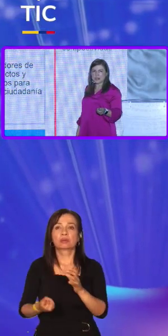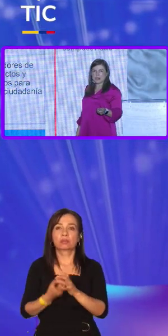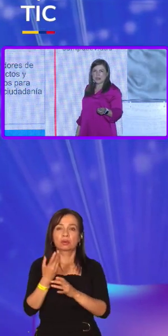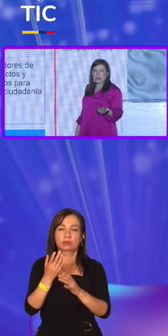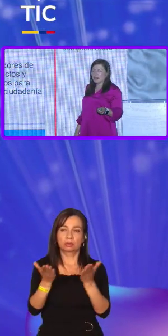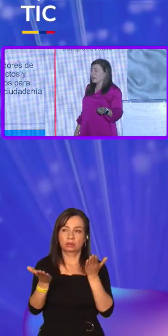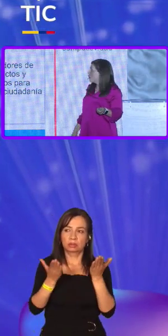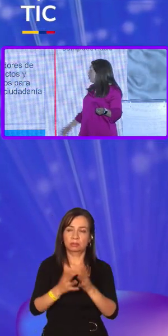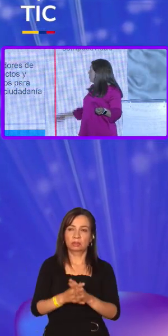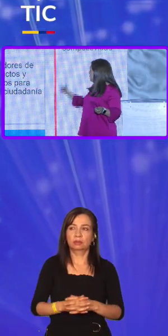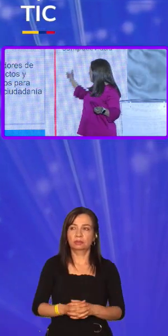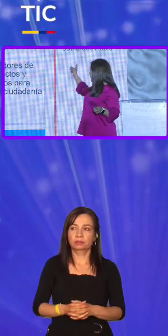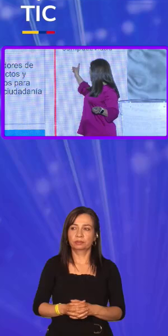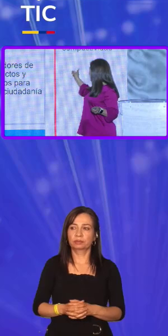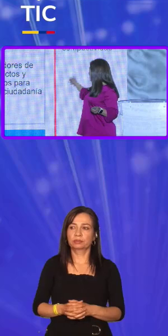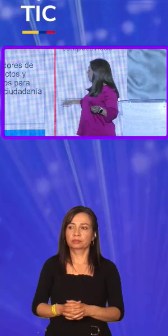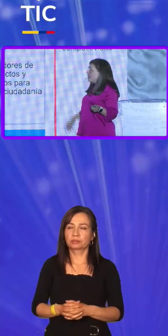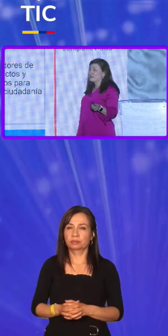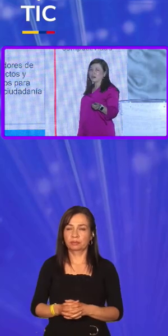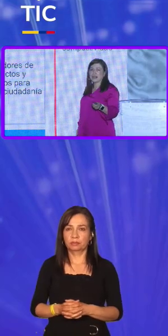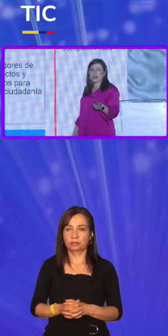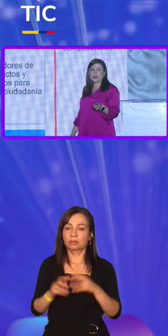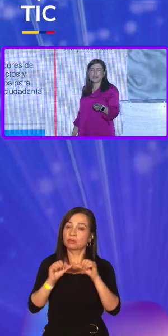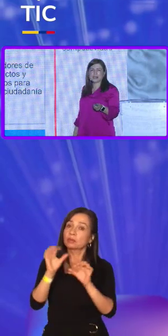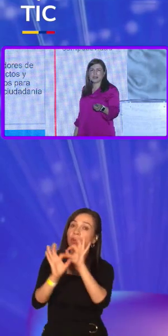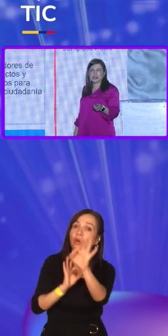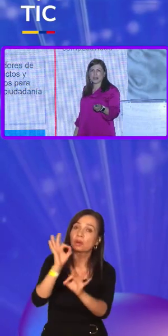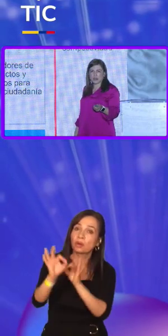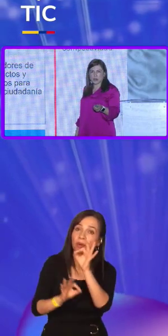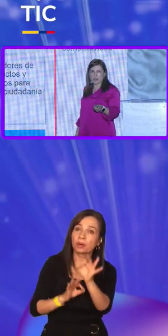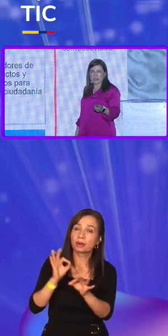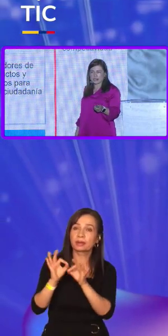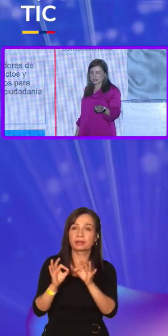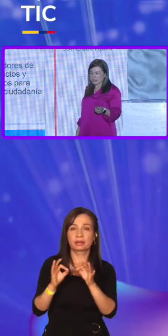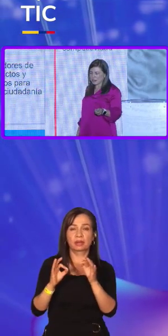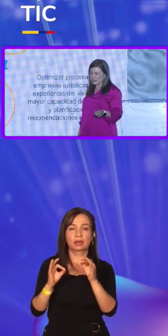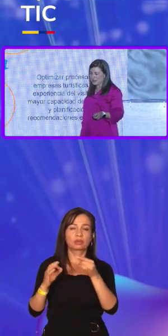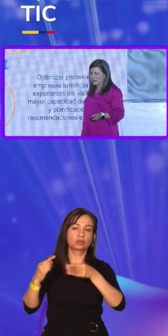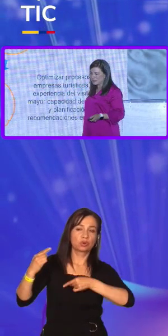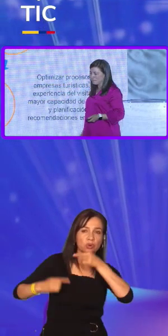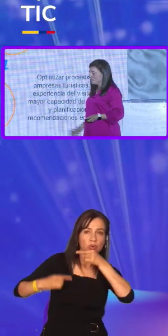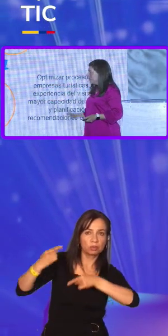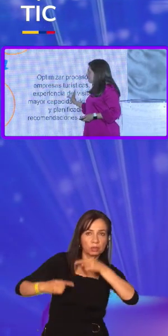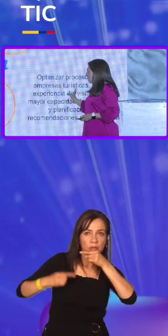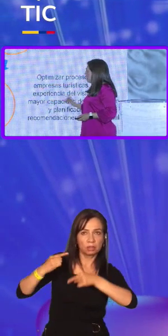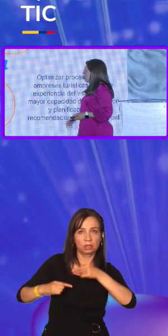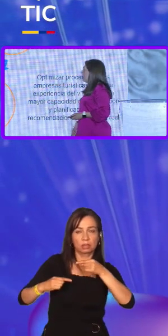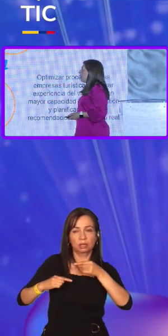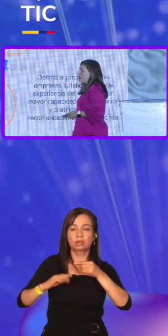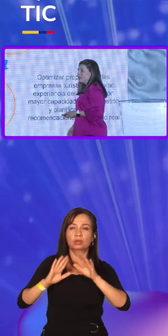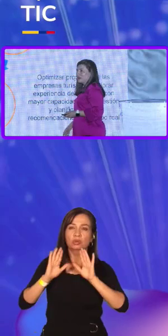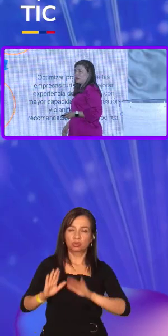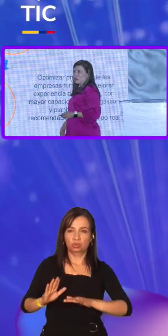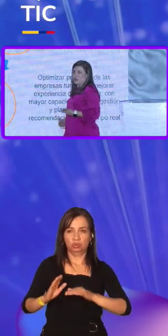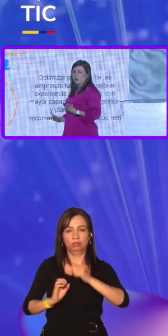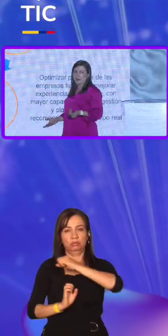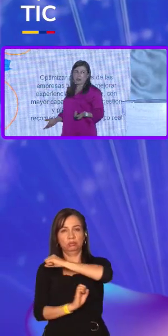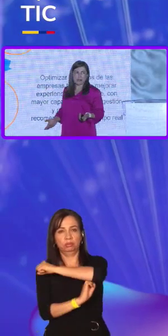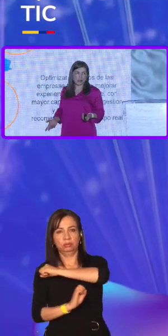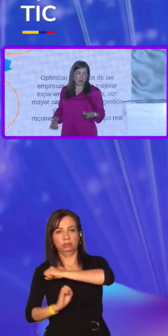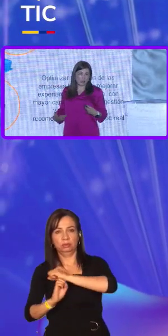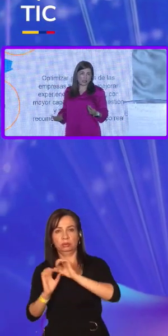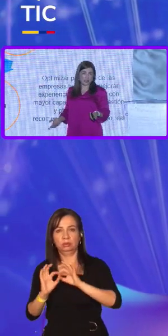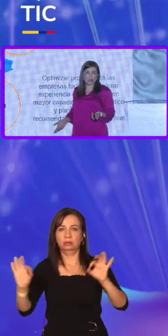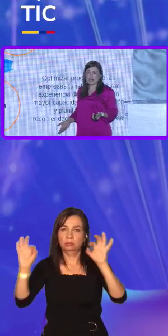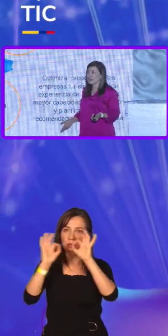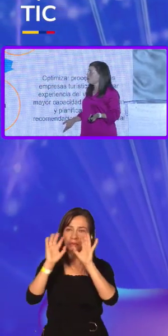y servicios con sostenibilidad, seguridad y competitividad como ejes transversales. Y